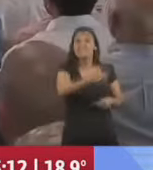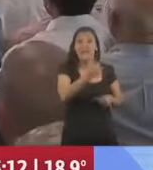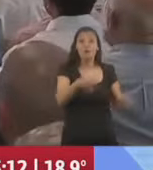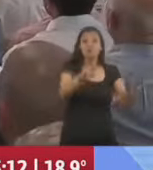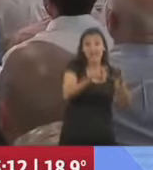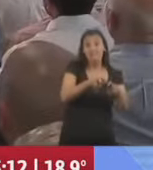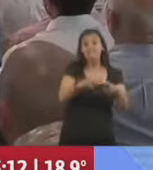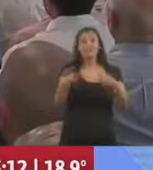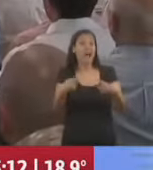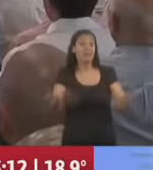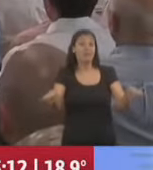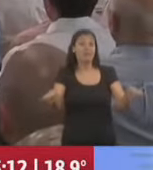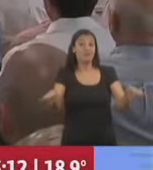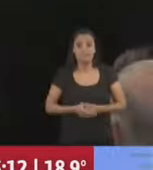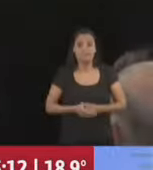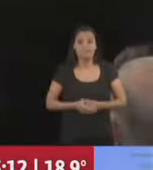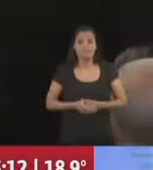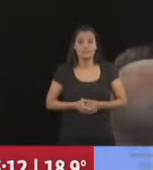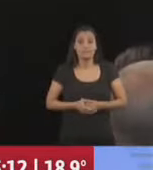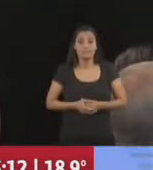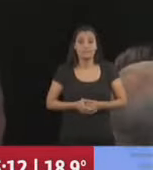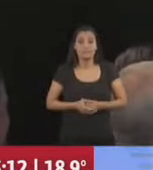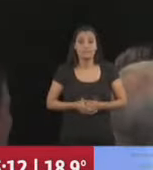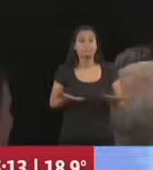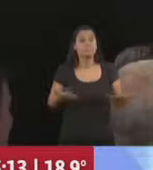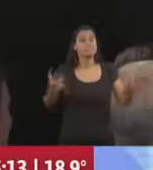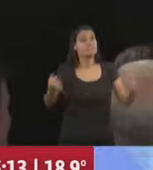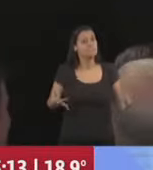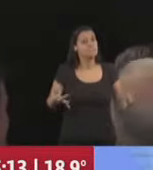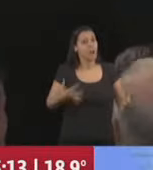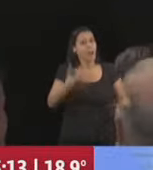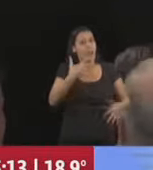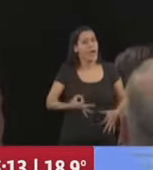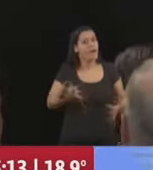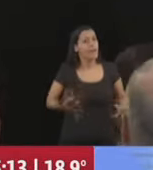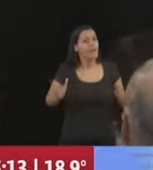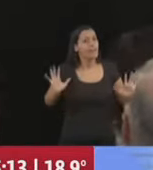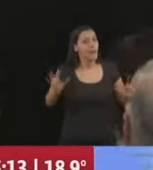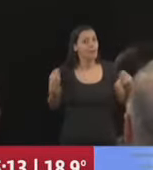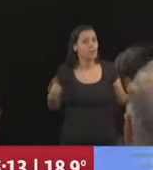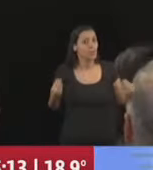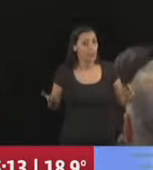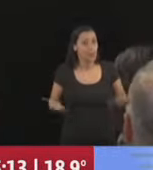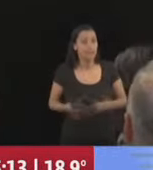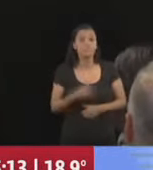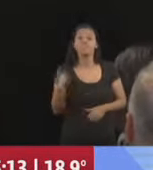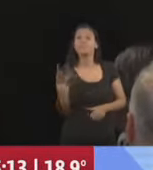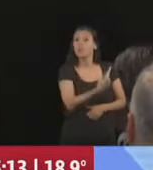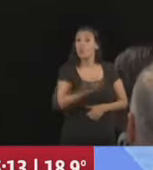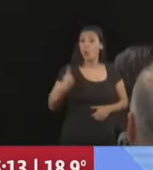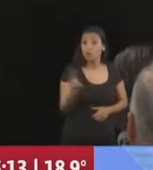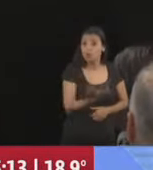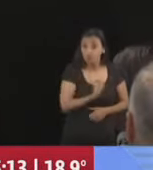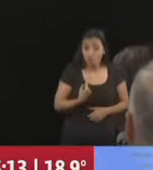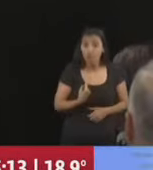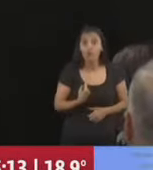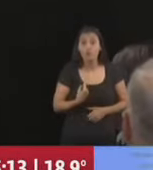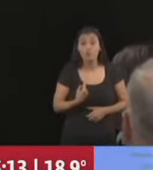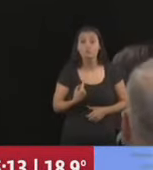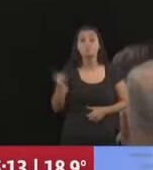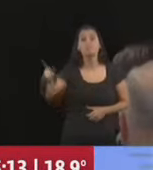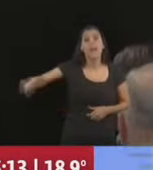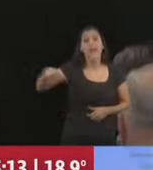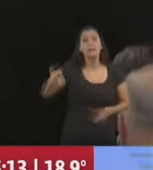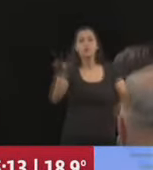construida muy de a poco. Pero hoy podría mandar la ley que quiero, que el Congreso de la Provincia de Santa Fe la sacaría. Sin